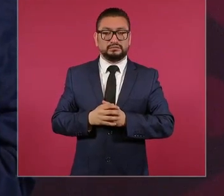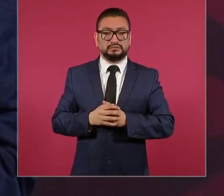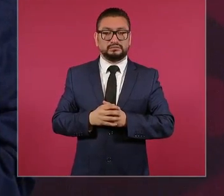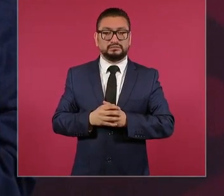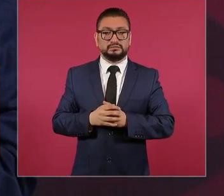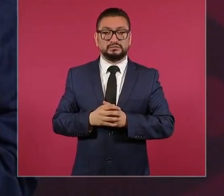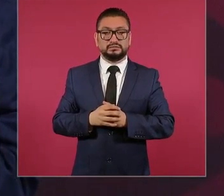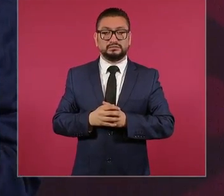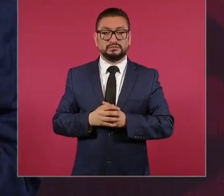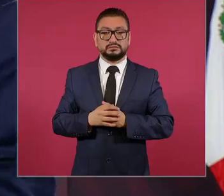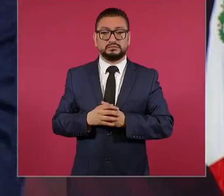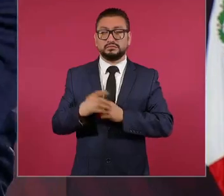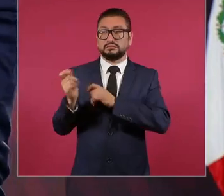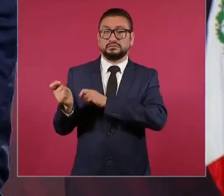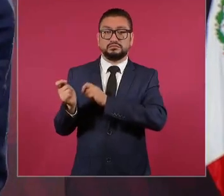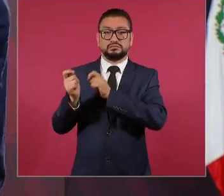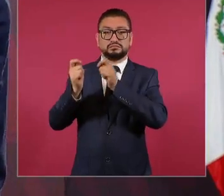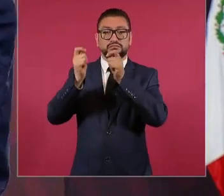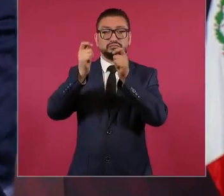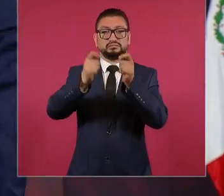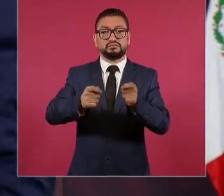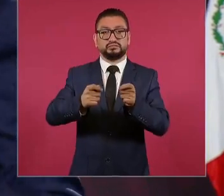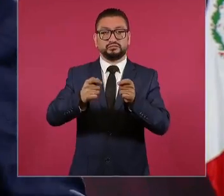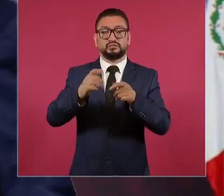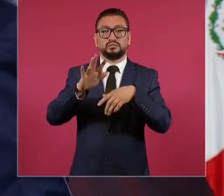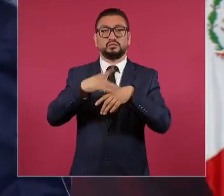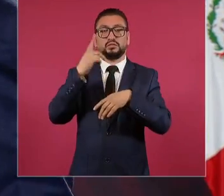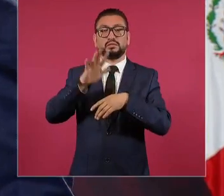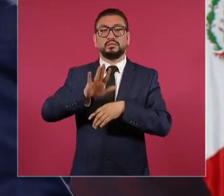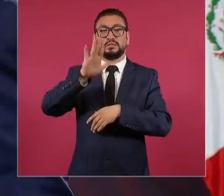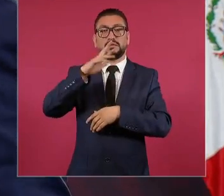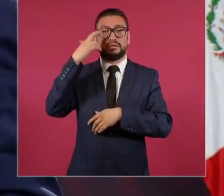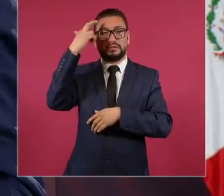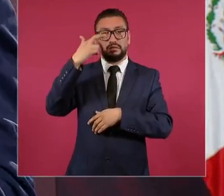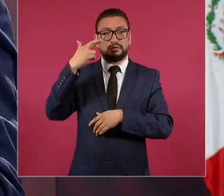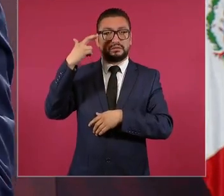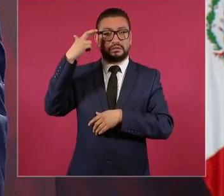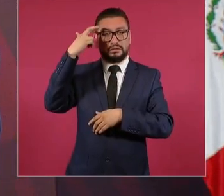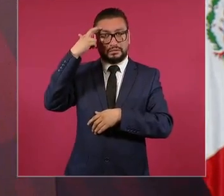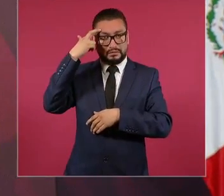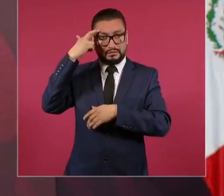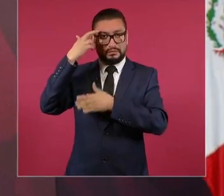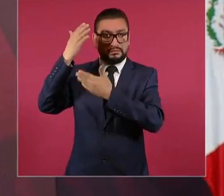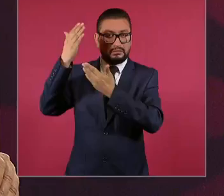la coronación de la reina como que decía que era una monarquía lo que iba a llegar.